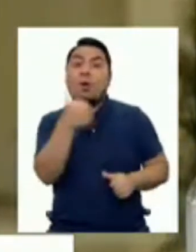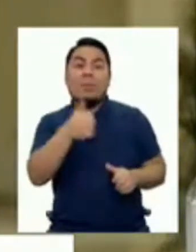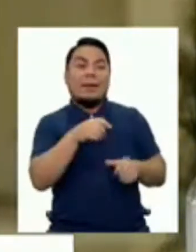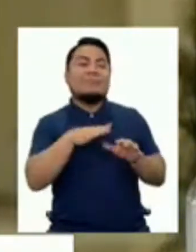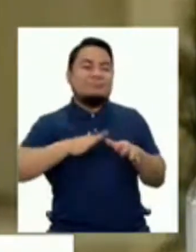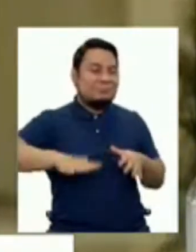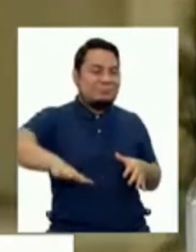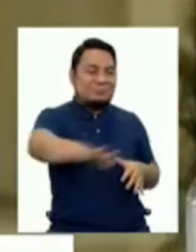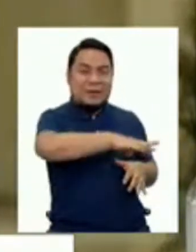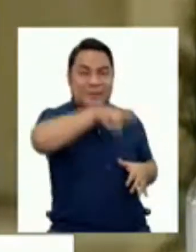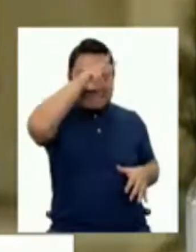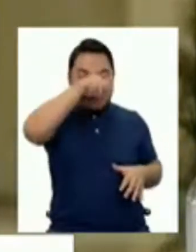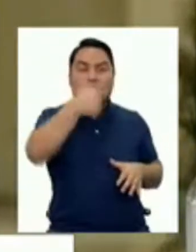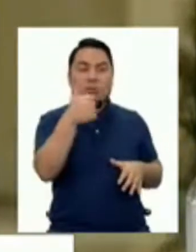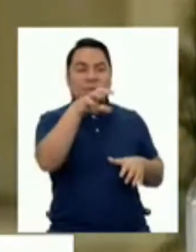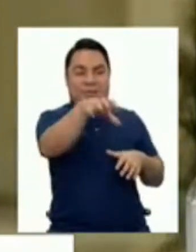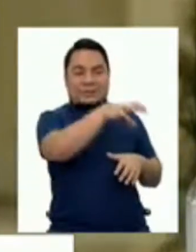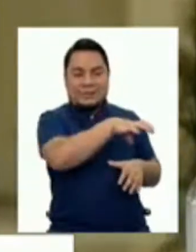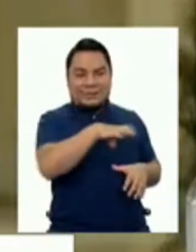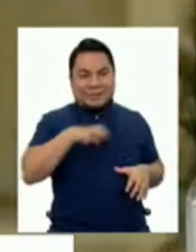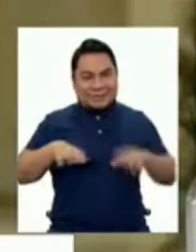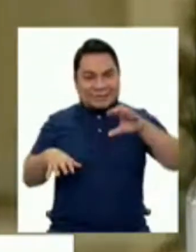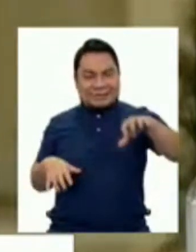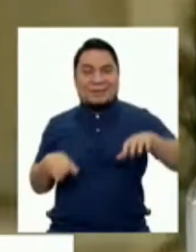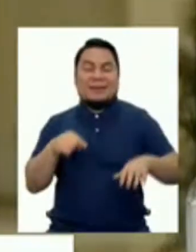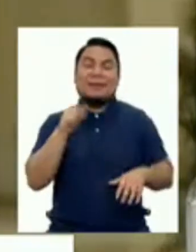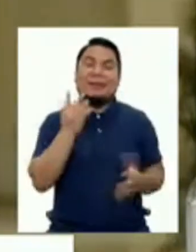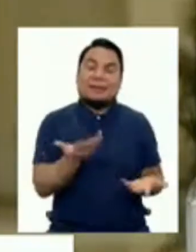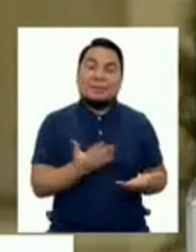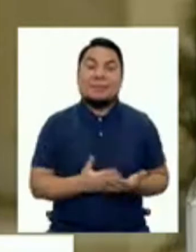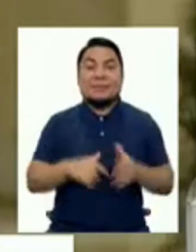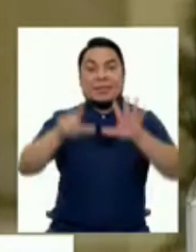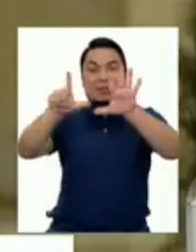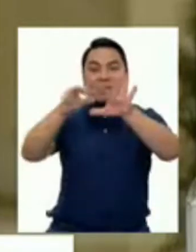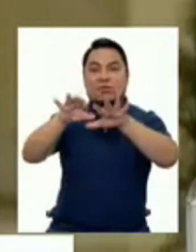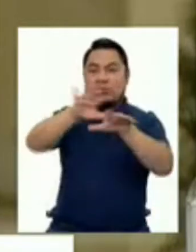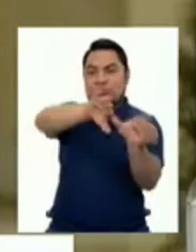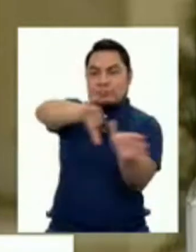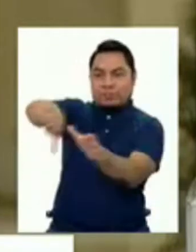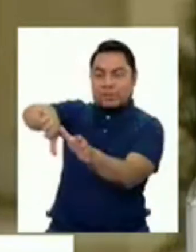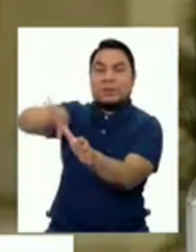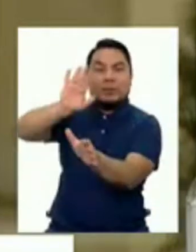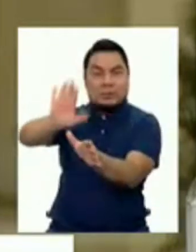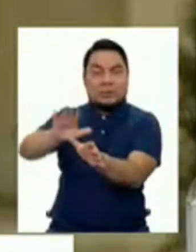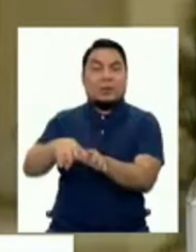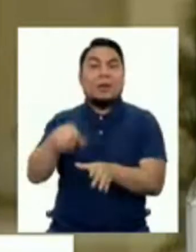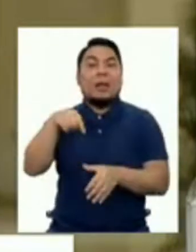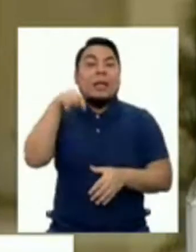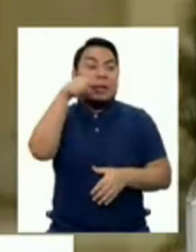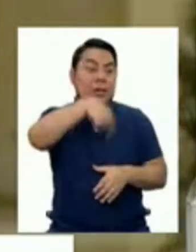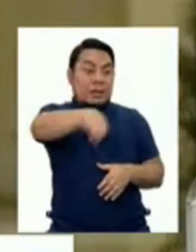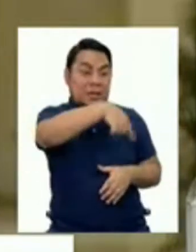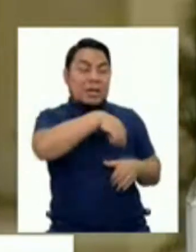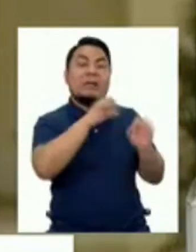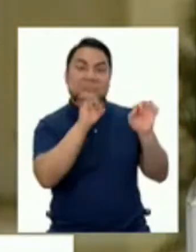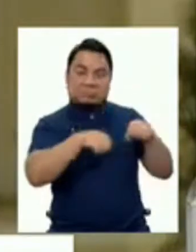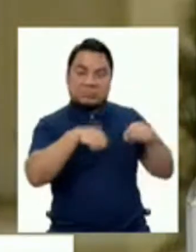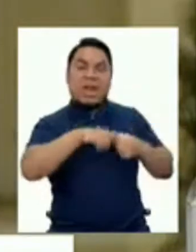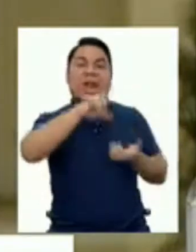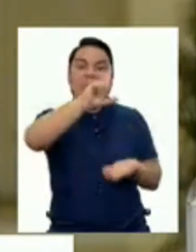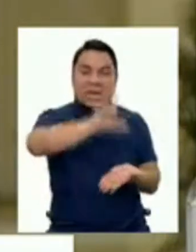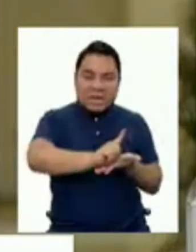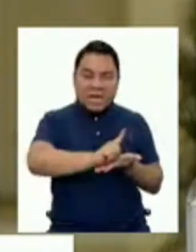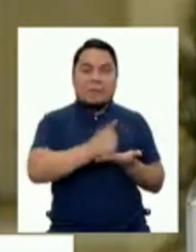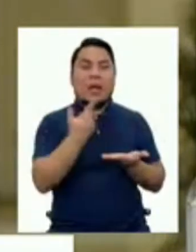país, todas las otras regiones, que no son ellas esas 7, incluidas Lima, la región Lima